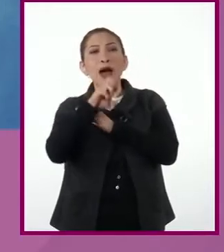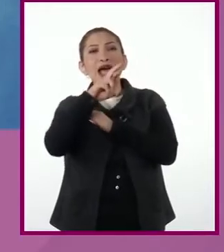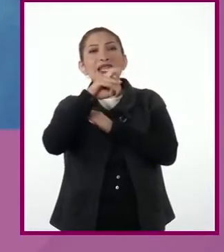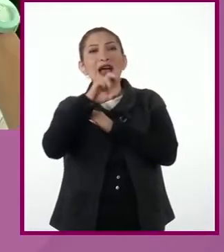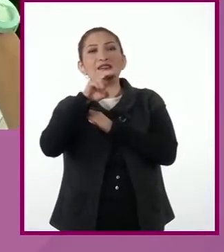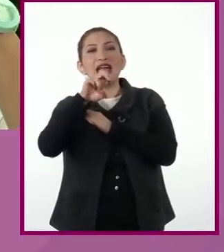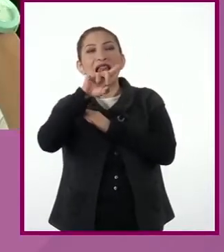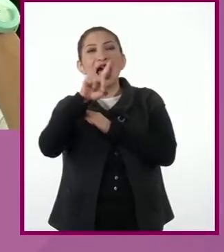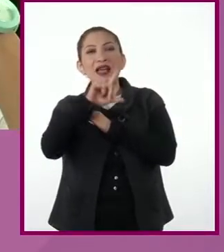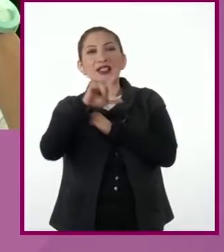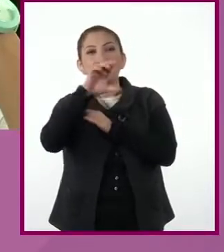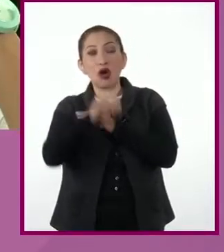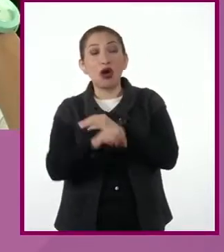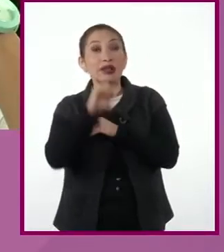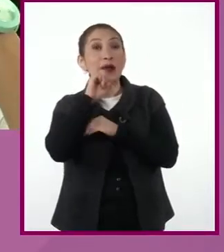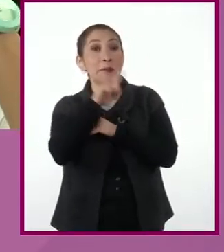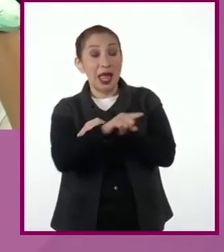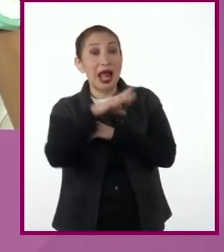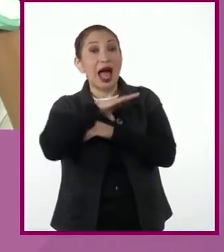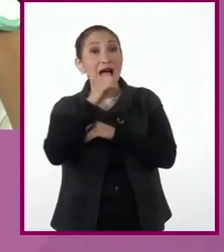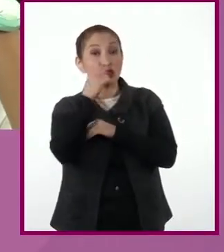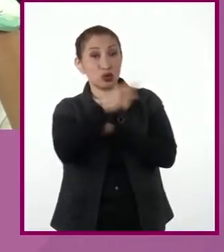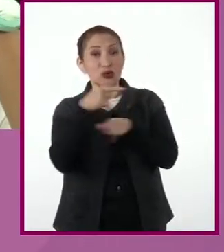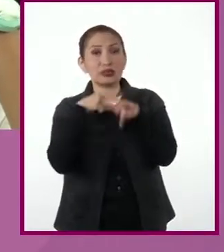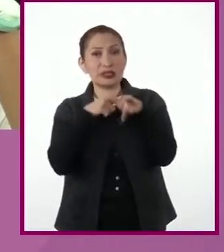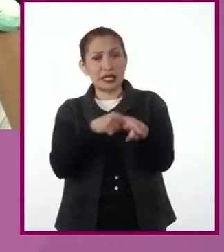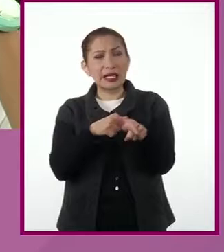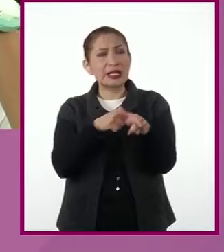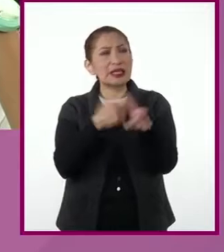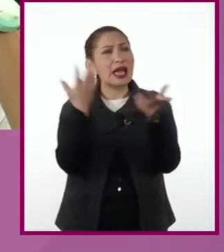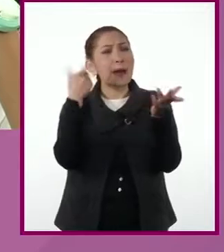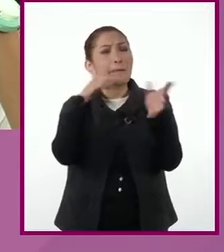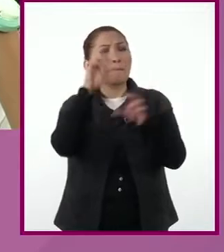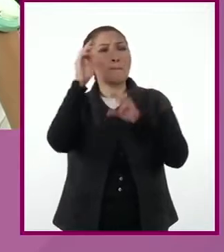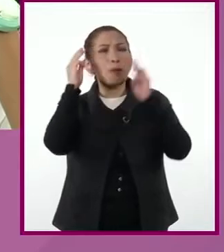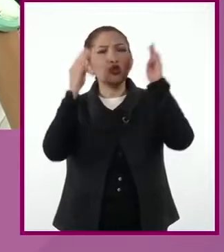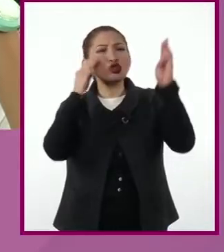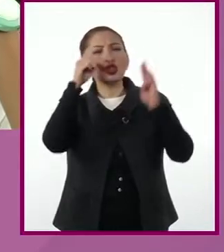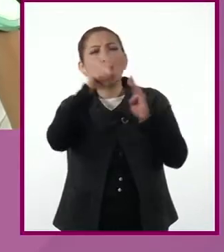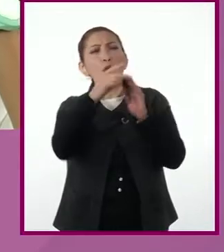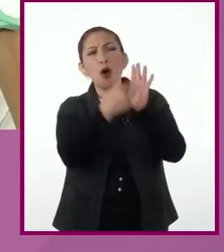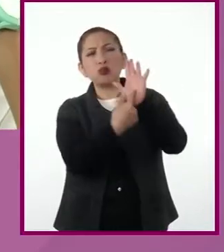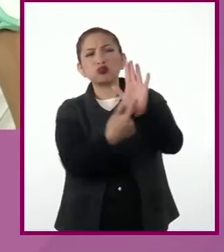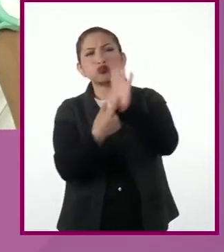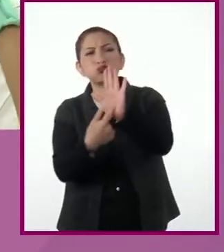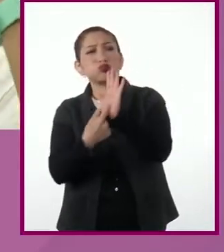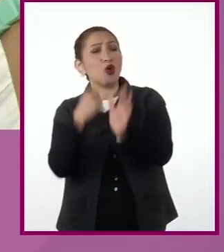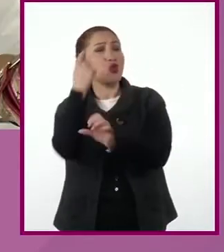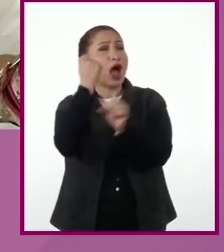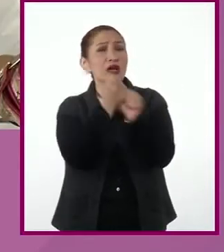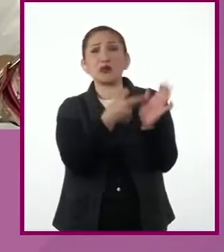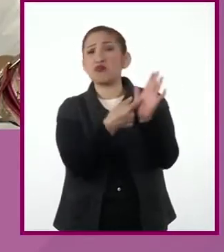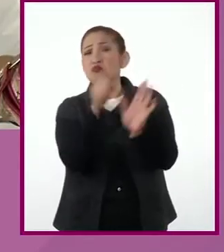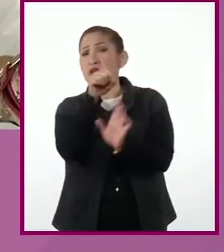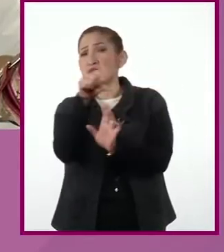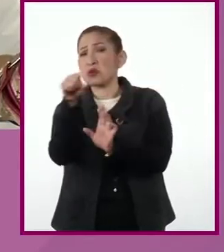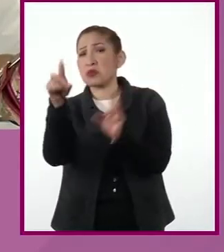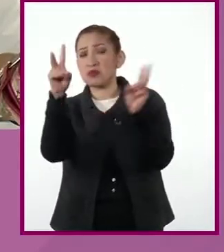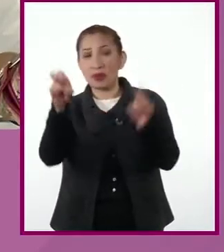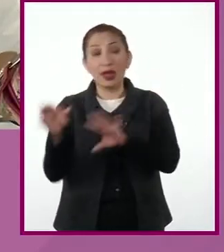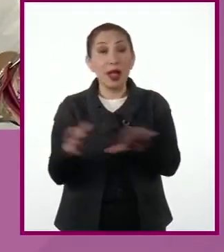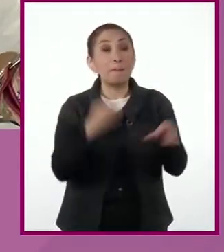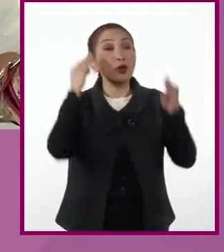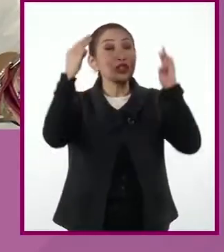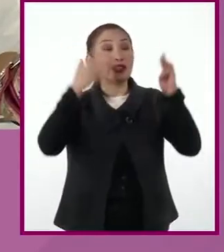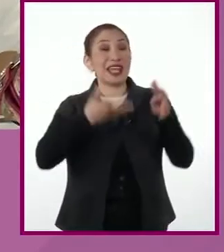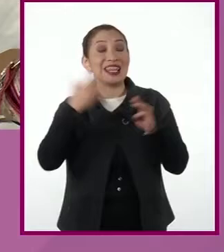Velasco. Llamamos colección permanente a la que pertenece al museo y se exhibe todo el año. Los museos también